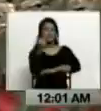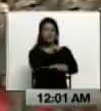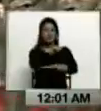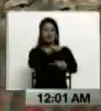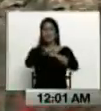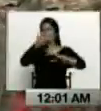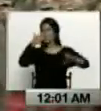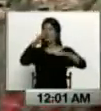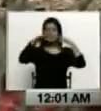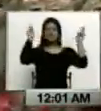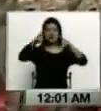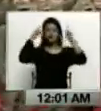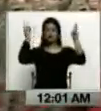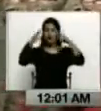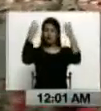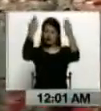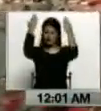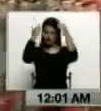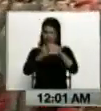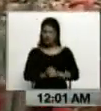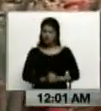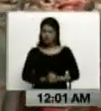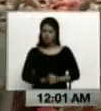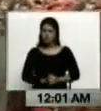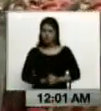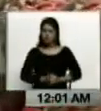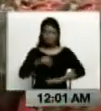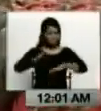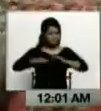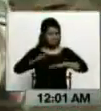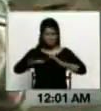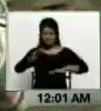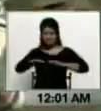socialista hasta la victoria siempre camaradas